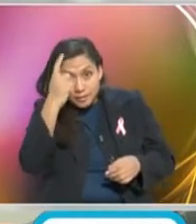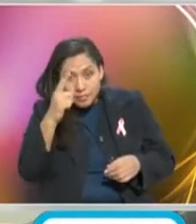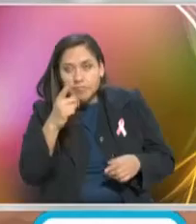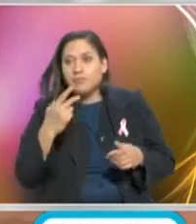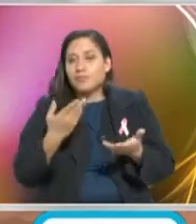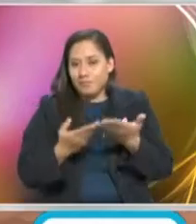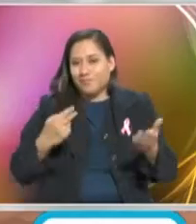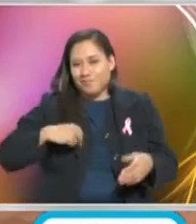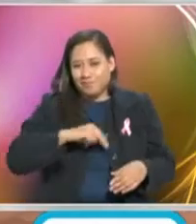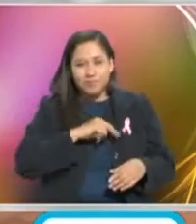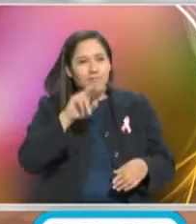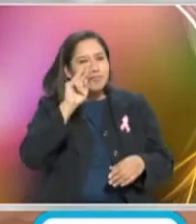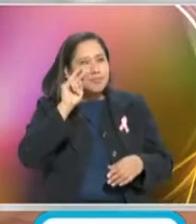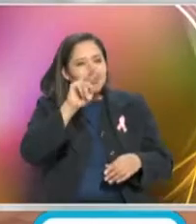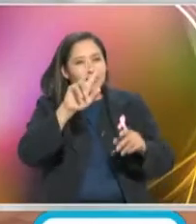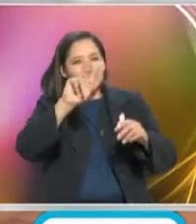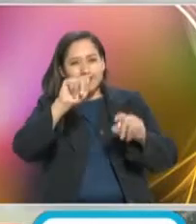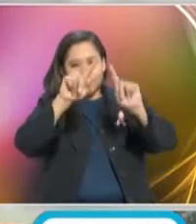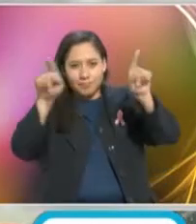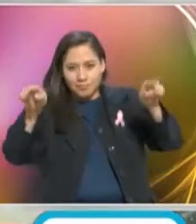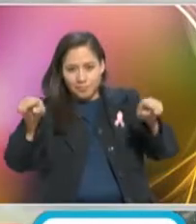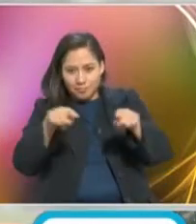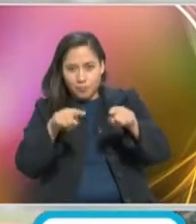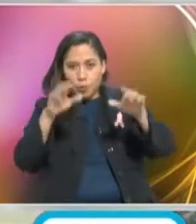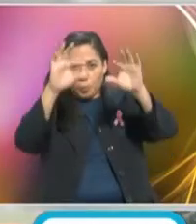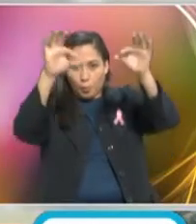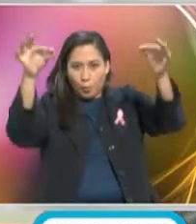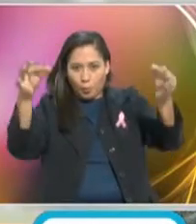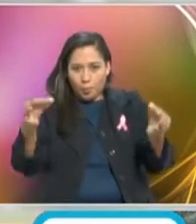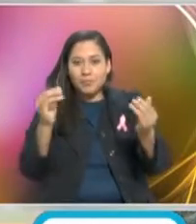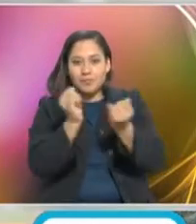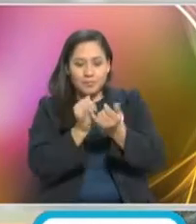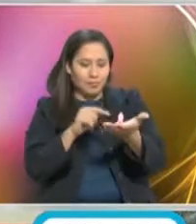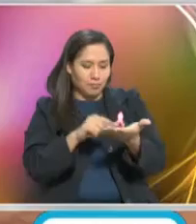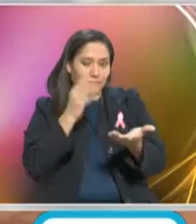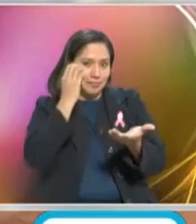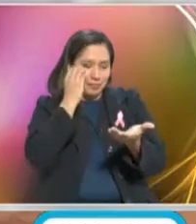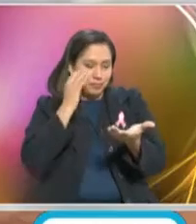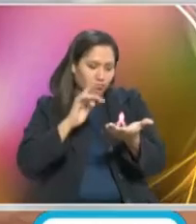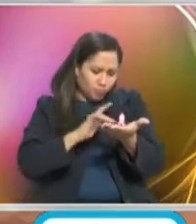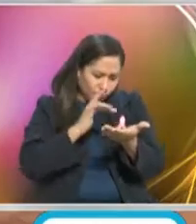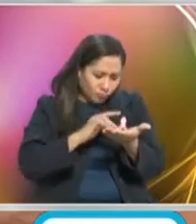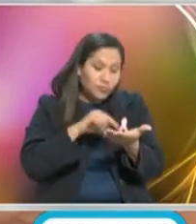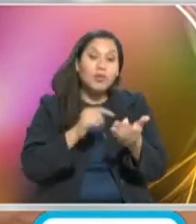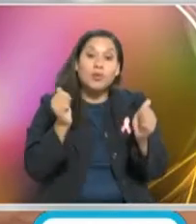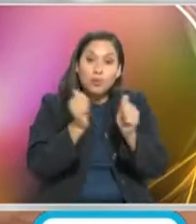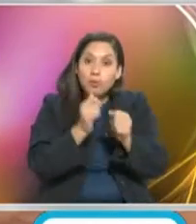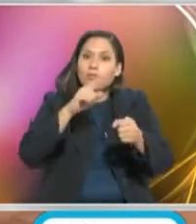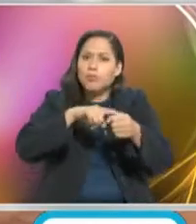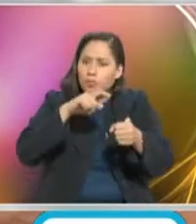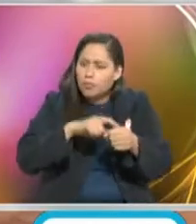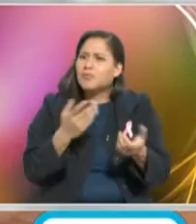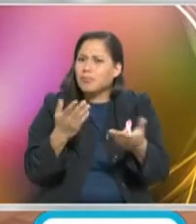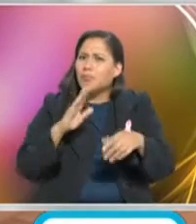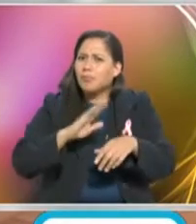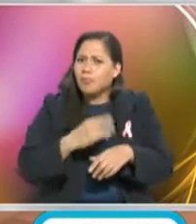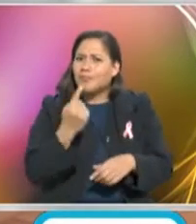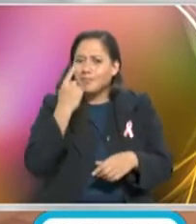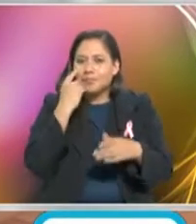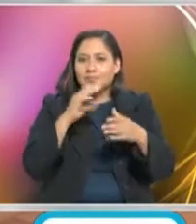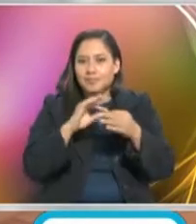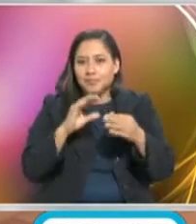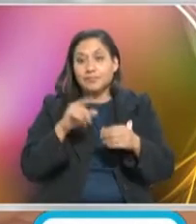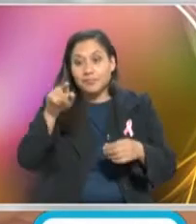nosotros podemos ver ahora cualquier tipo de pantalla, incluyendo la de los teléfonos inteligentes, Es correcto. con colores. Cuéntanos. En efecto,